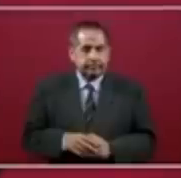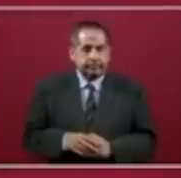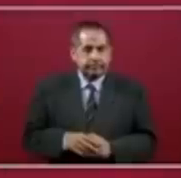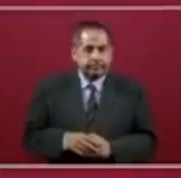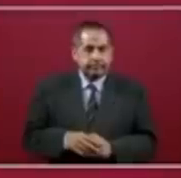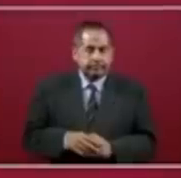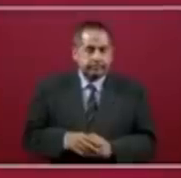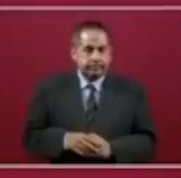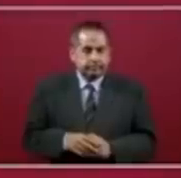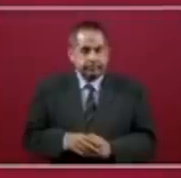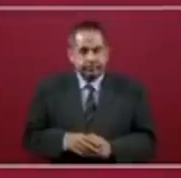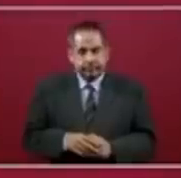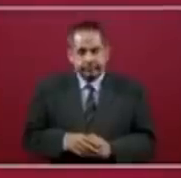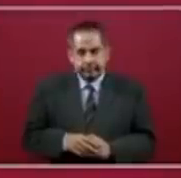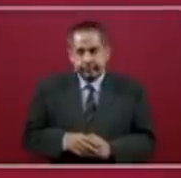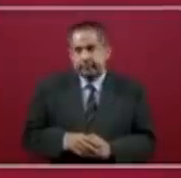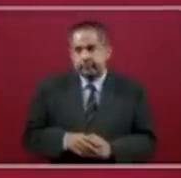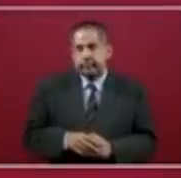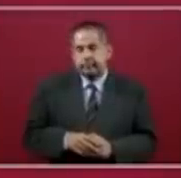ha